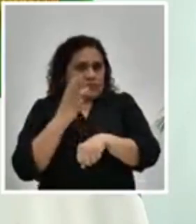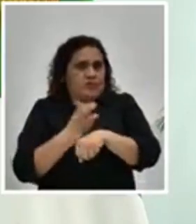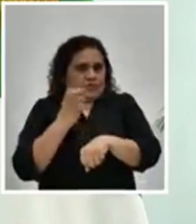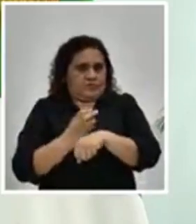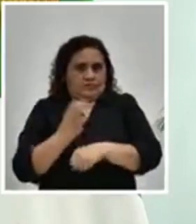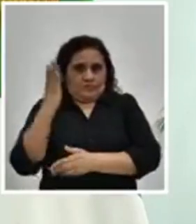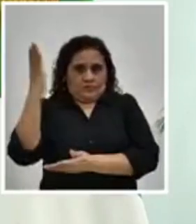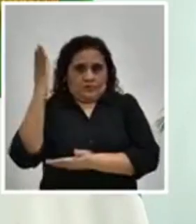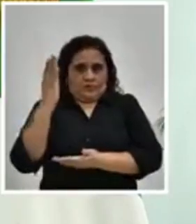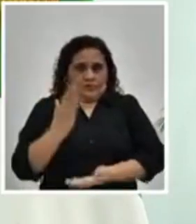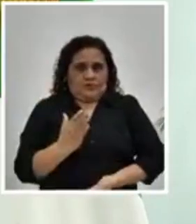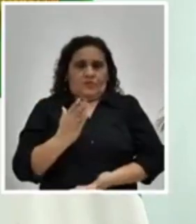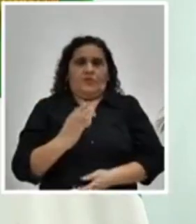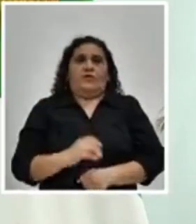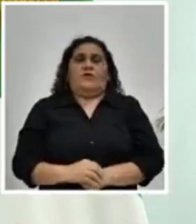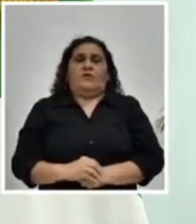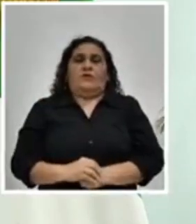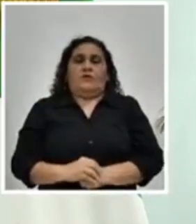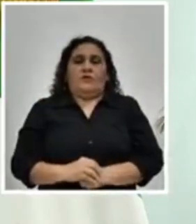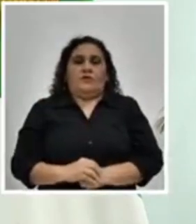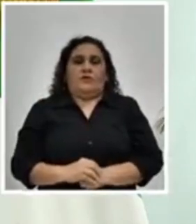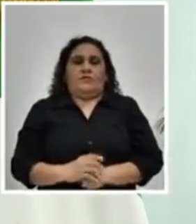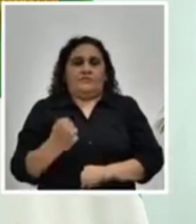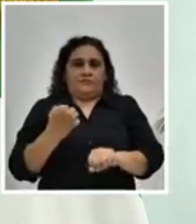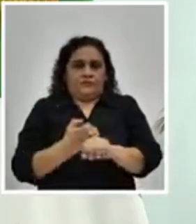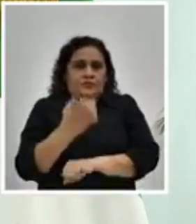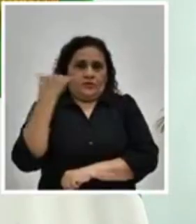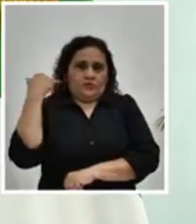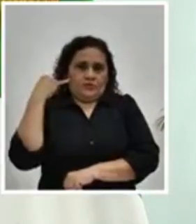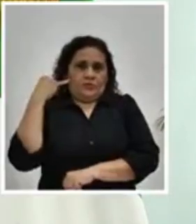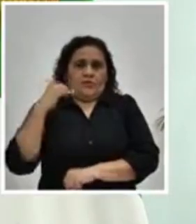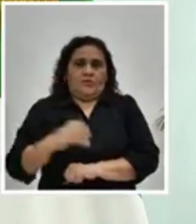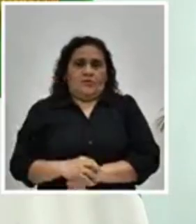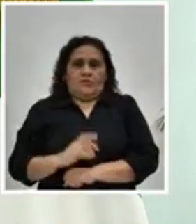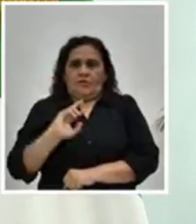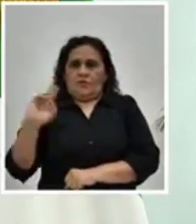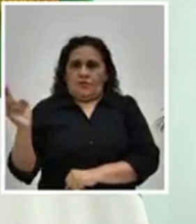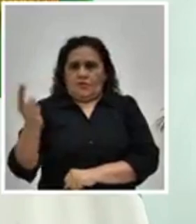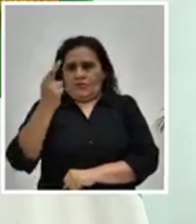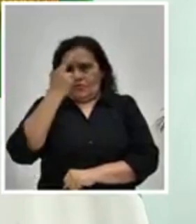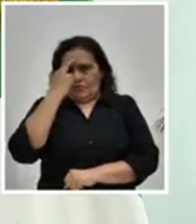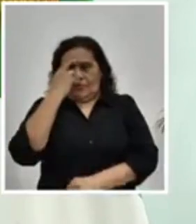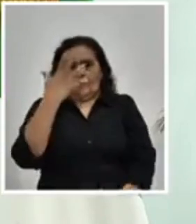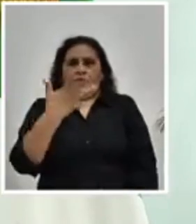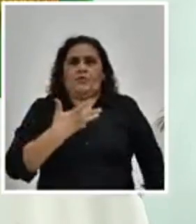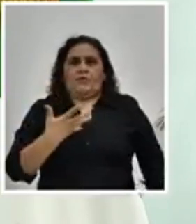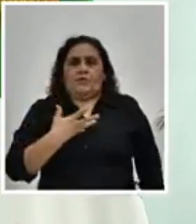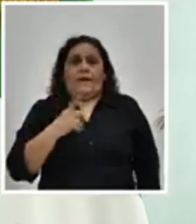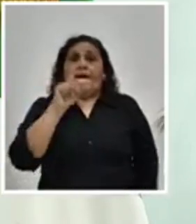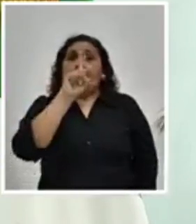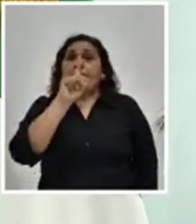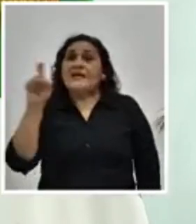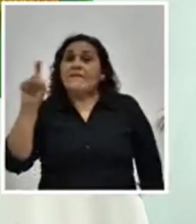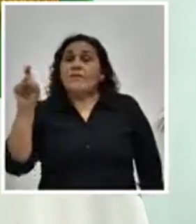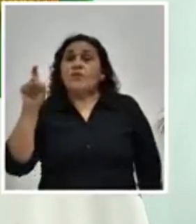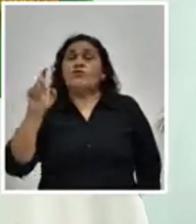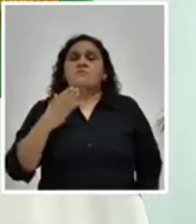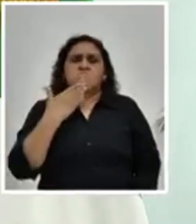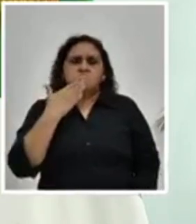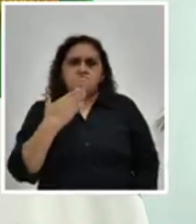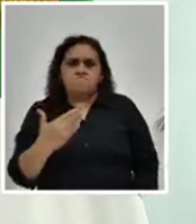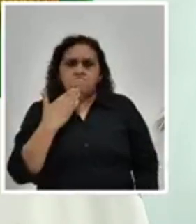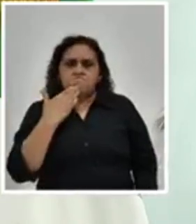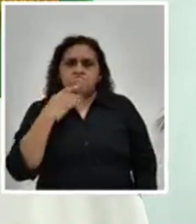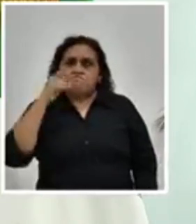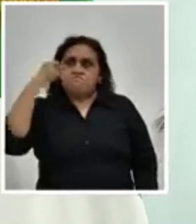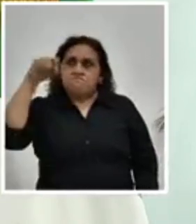por parte de la Auditoría Superior del Estado de Yucatán, el reconocimiento por obtener el 100% en excelencia